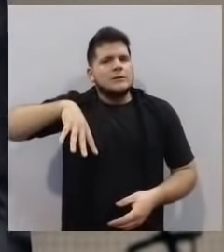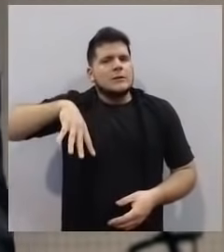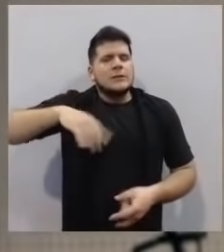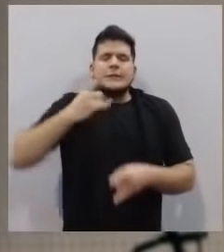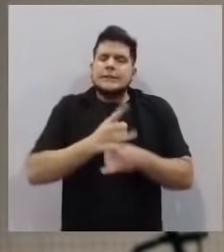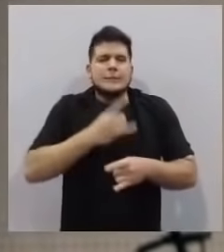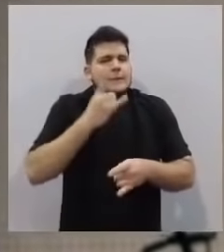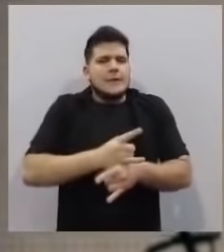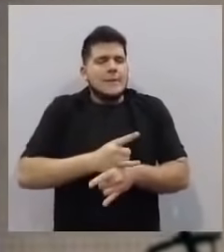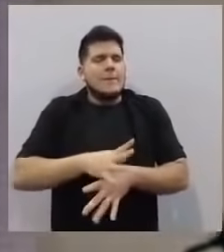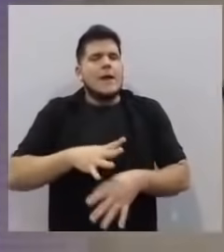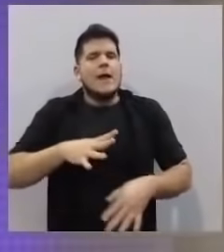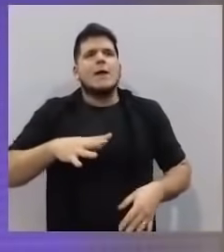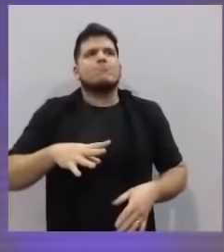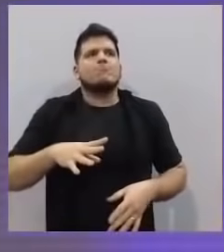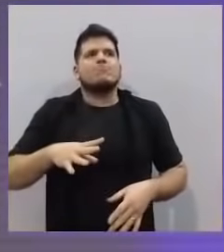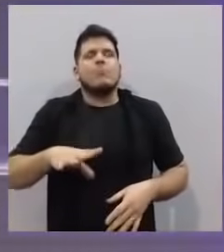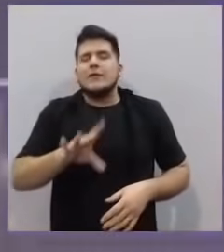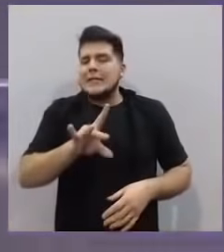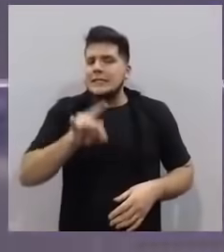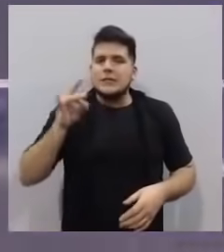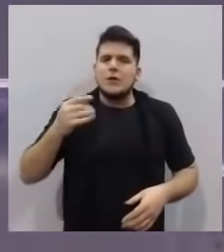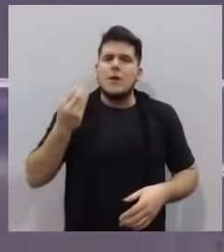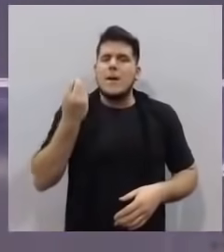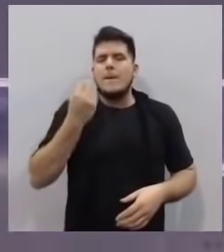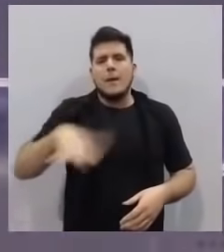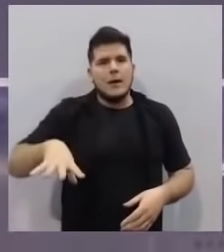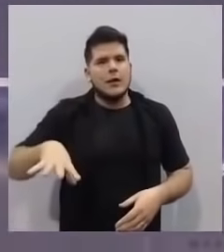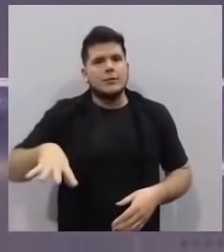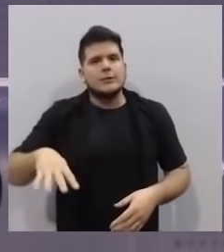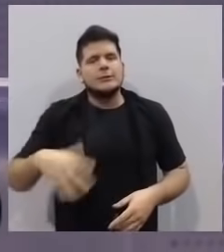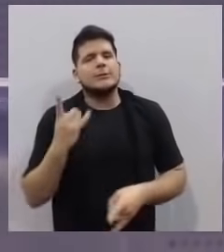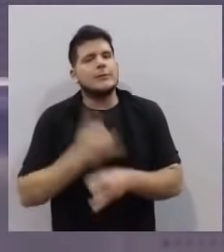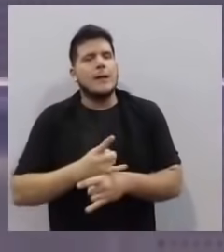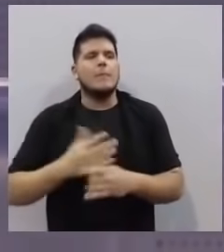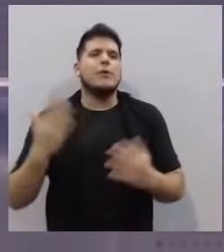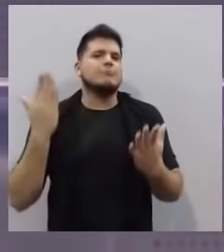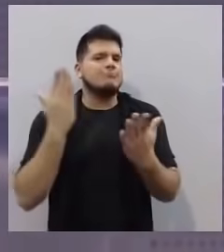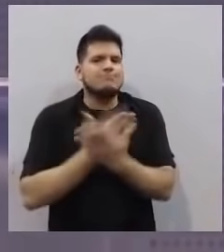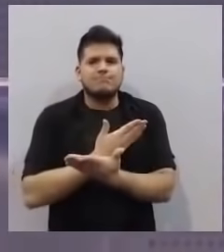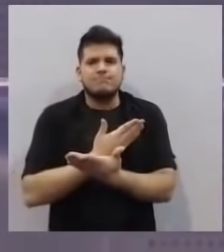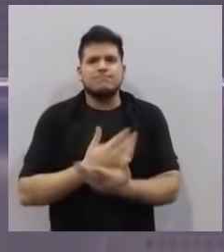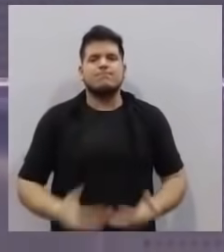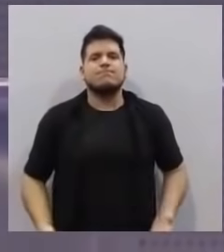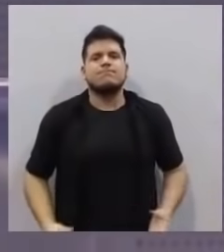cuatro equipos que tiene el enemigo porque lo correcto adiós